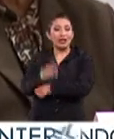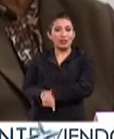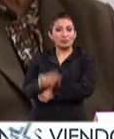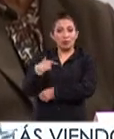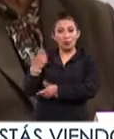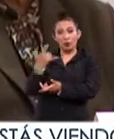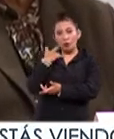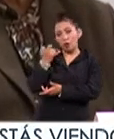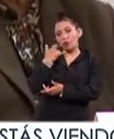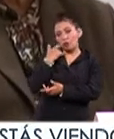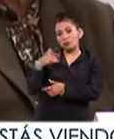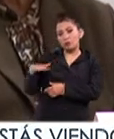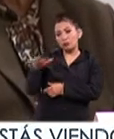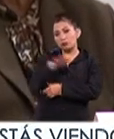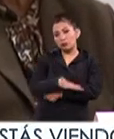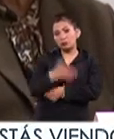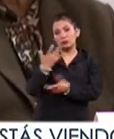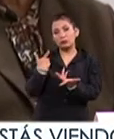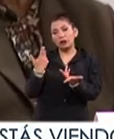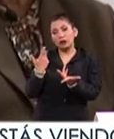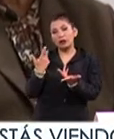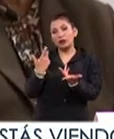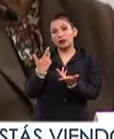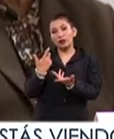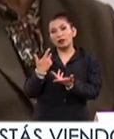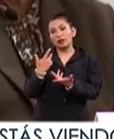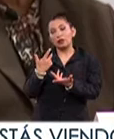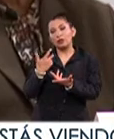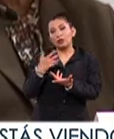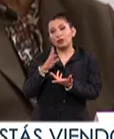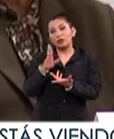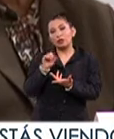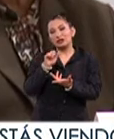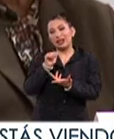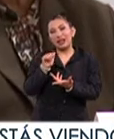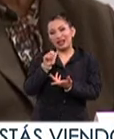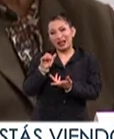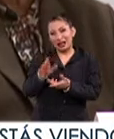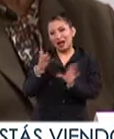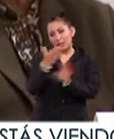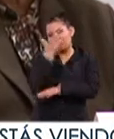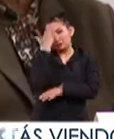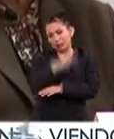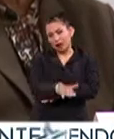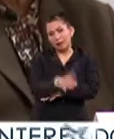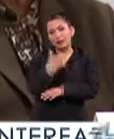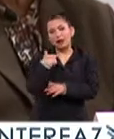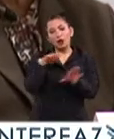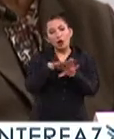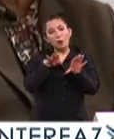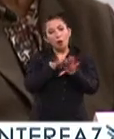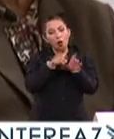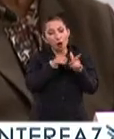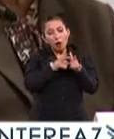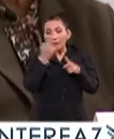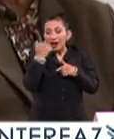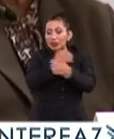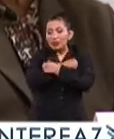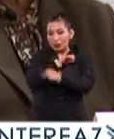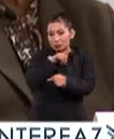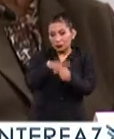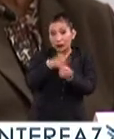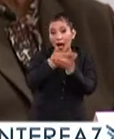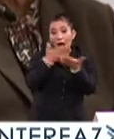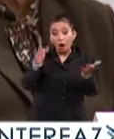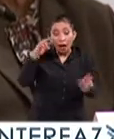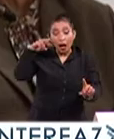gran esfuerzo que hacen las UDEIs en Ciudad de México, que en principio pues eran, ustedes saben, era una entidad para educación especial,